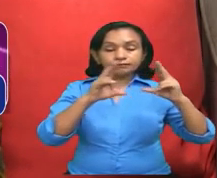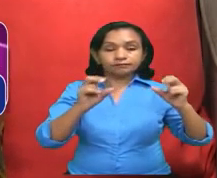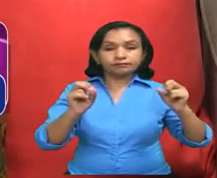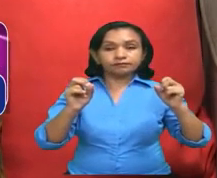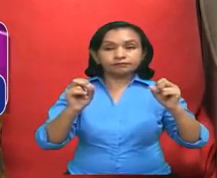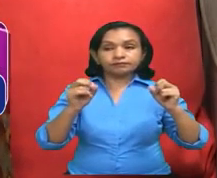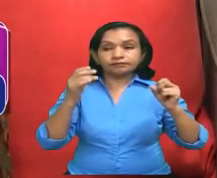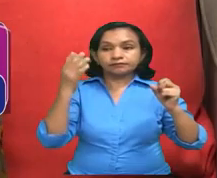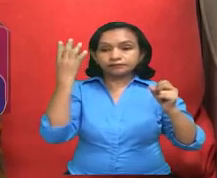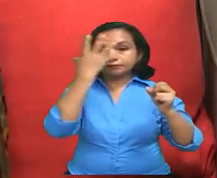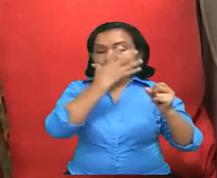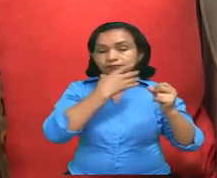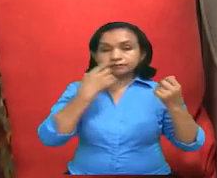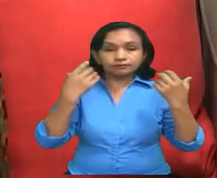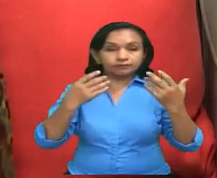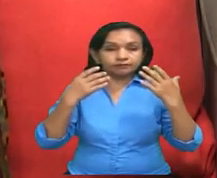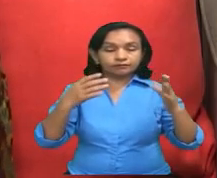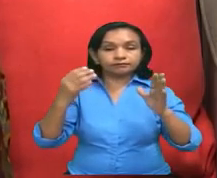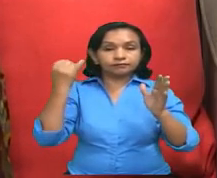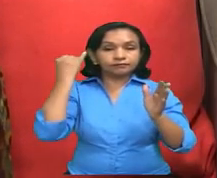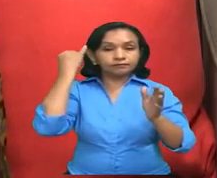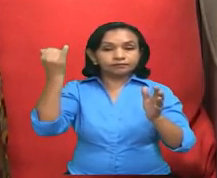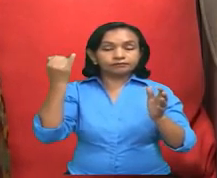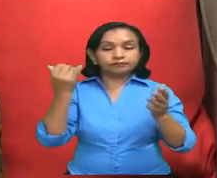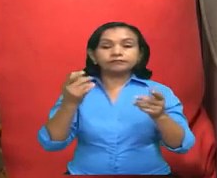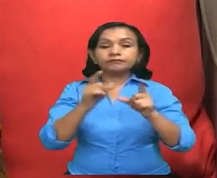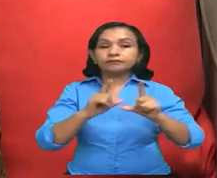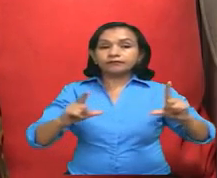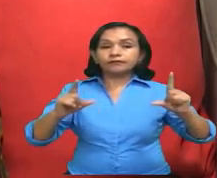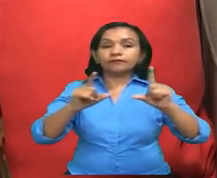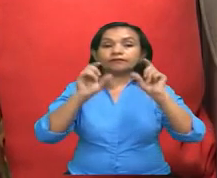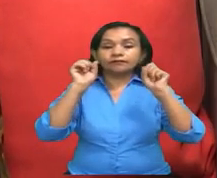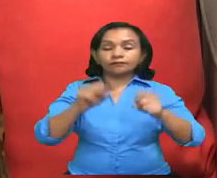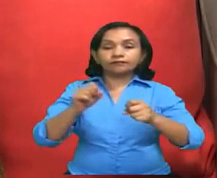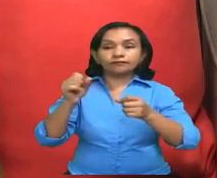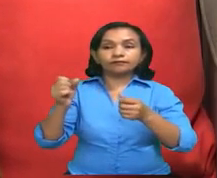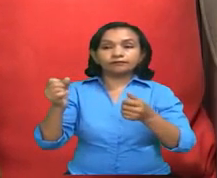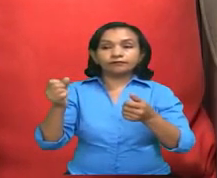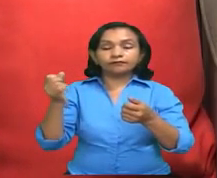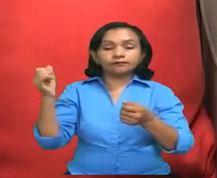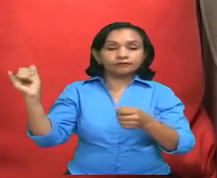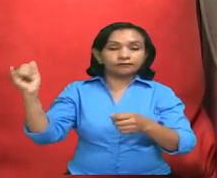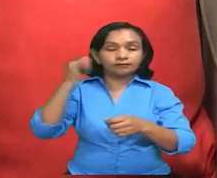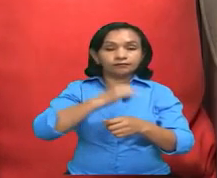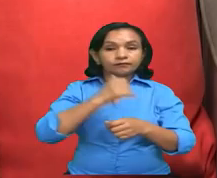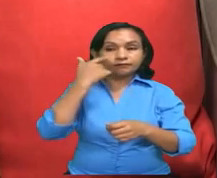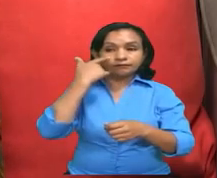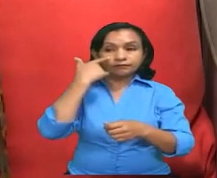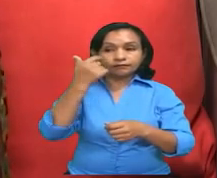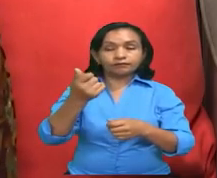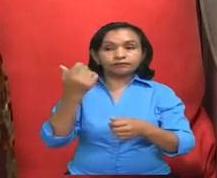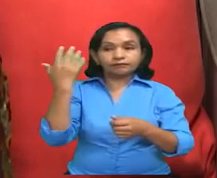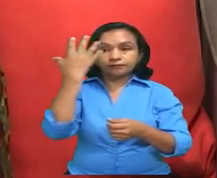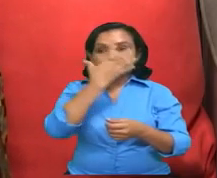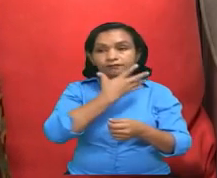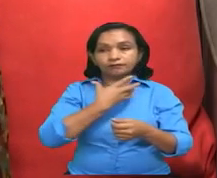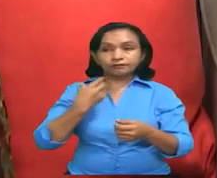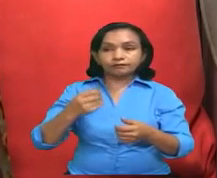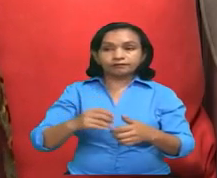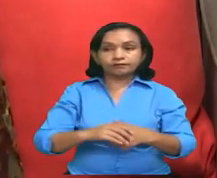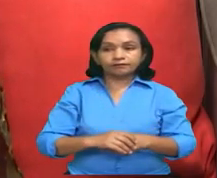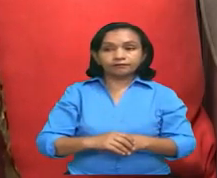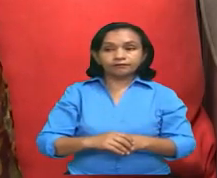34 medios de comunicación internacionales que vinieron a conocer nuestro país para que en el